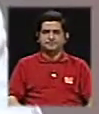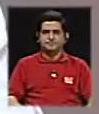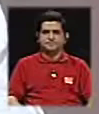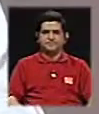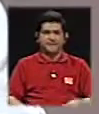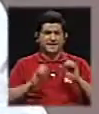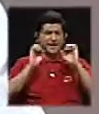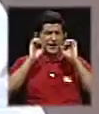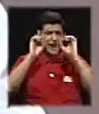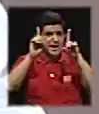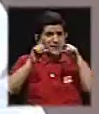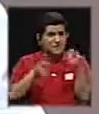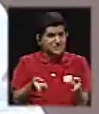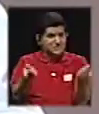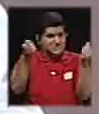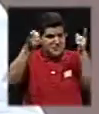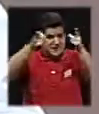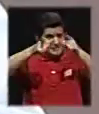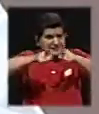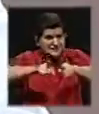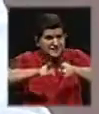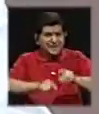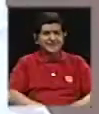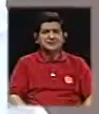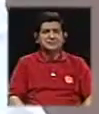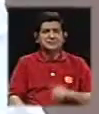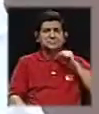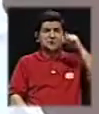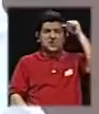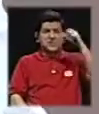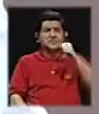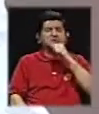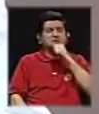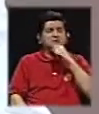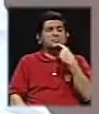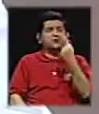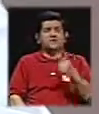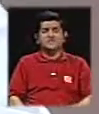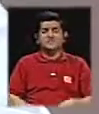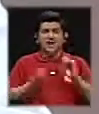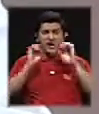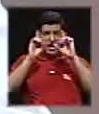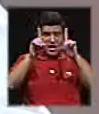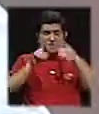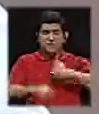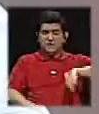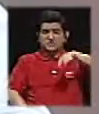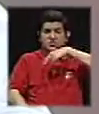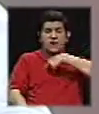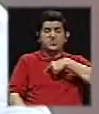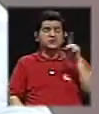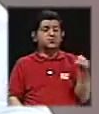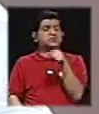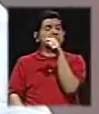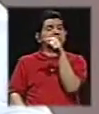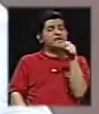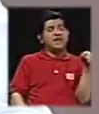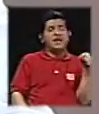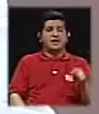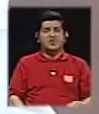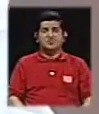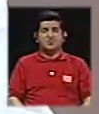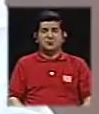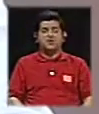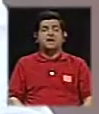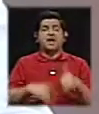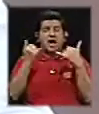la educación en este caso, los ancianos lo plantean en este término: la educación no nos quitó, la educación nos tiene